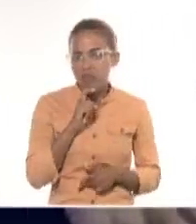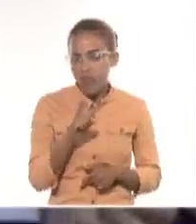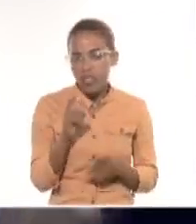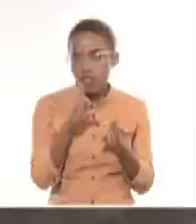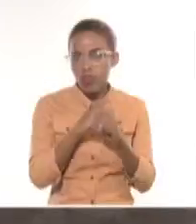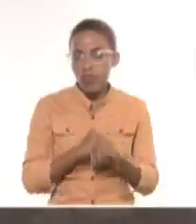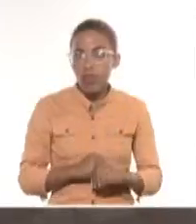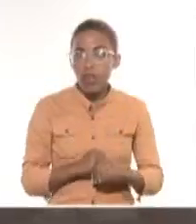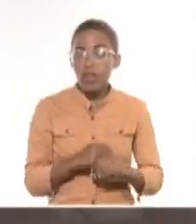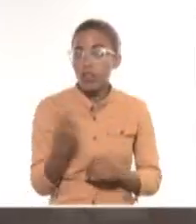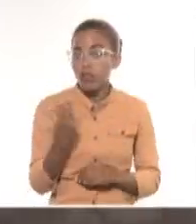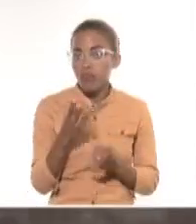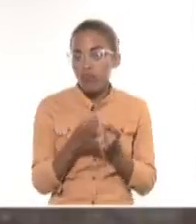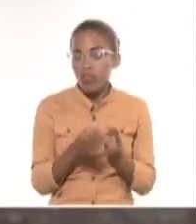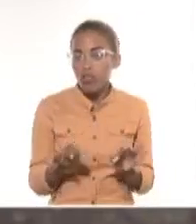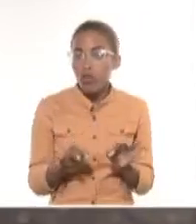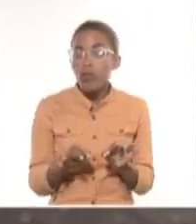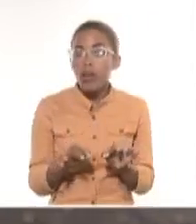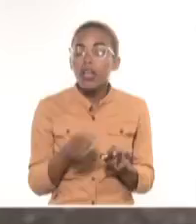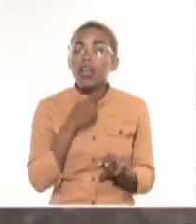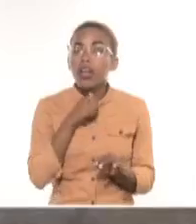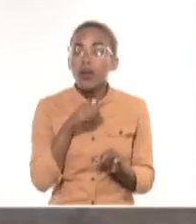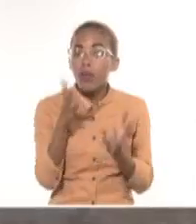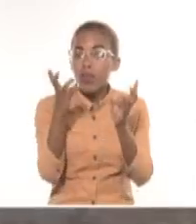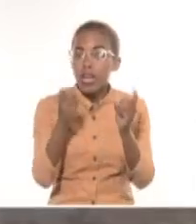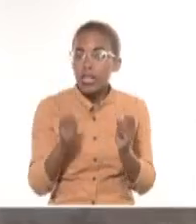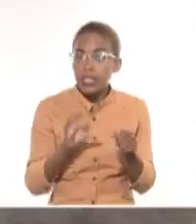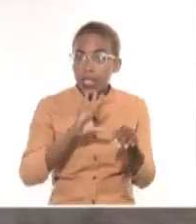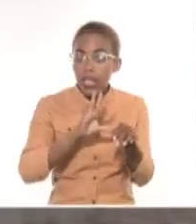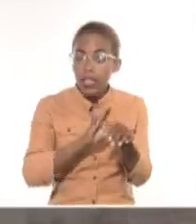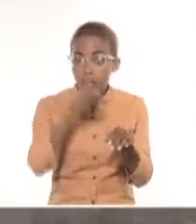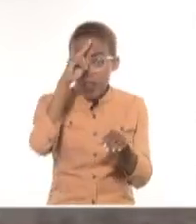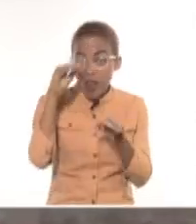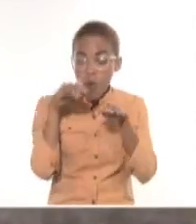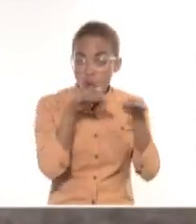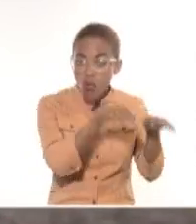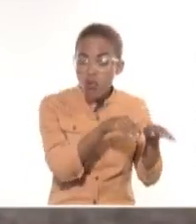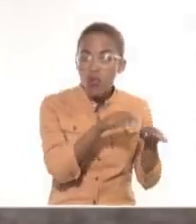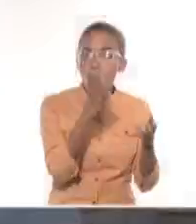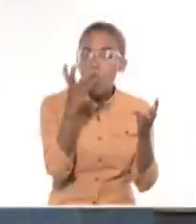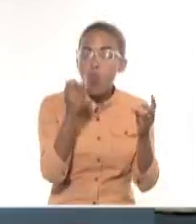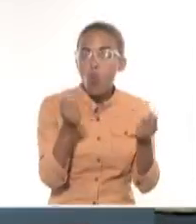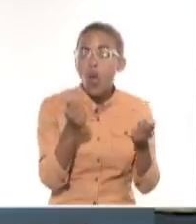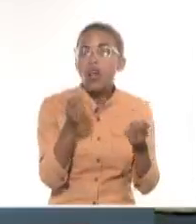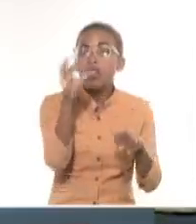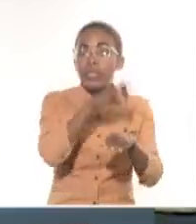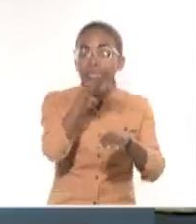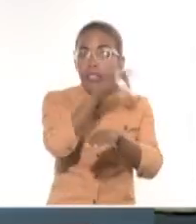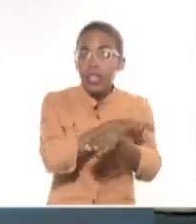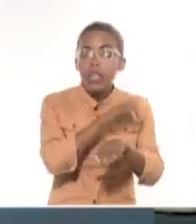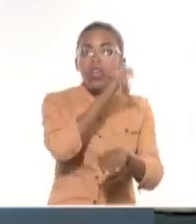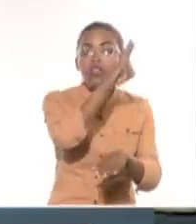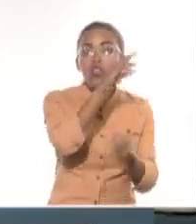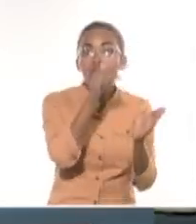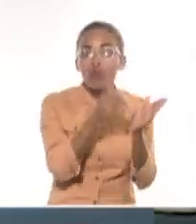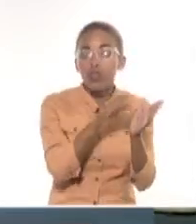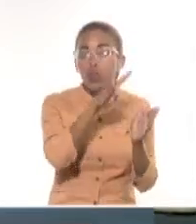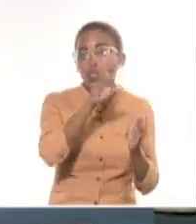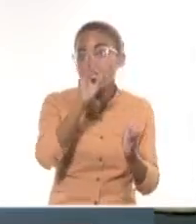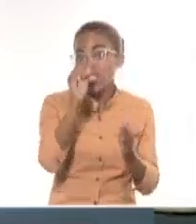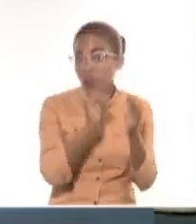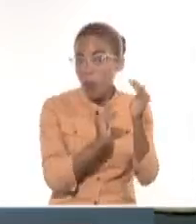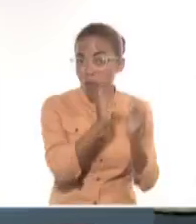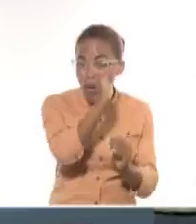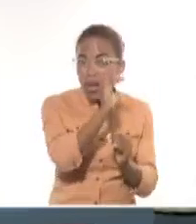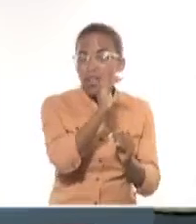Se mantiene un número de casos ingresados, sobre todo de dengue, más de 2.400, teniendo en cuenta la